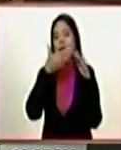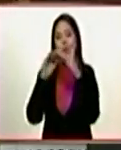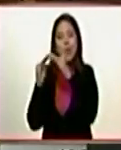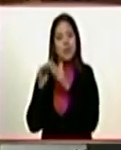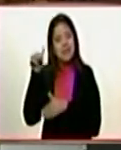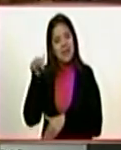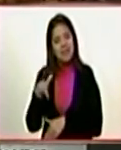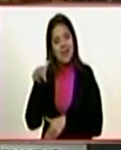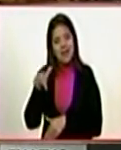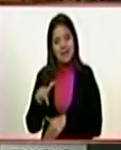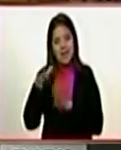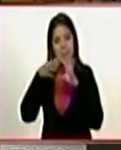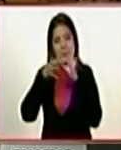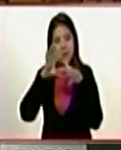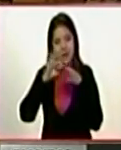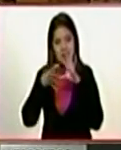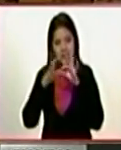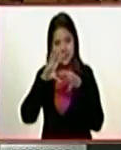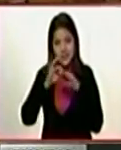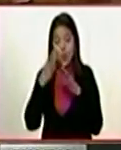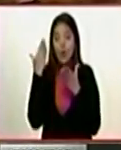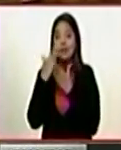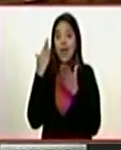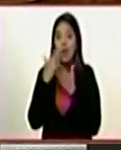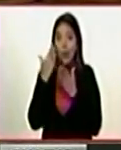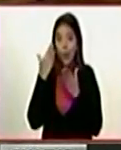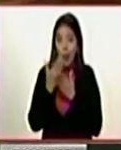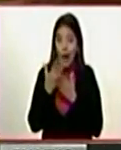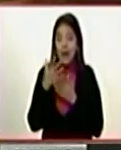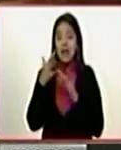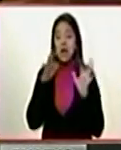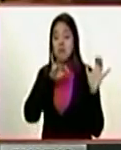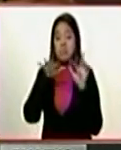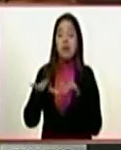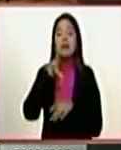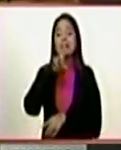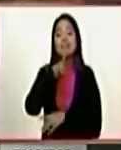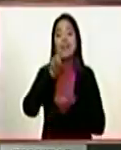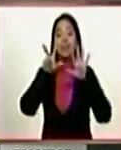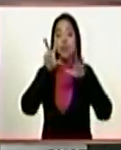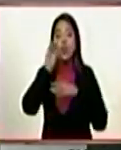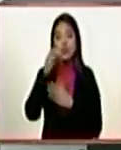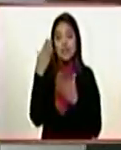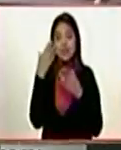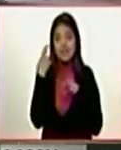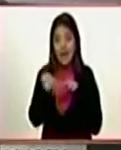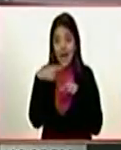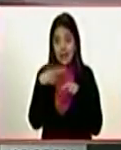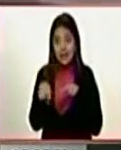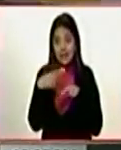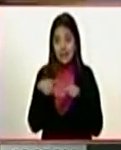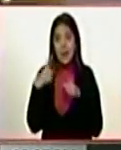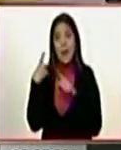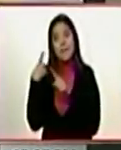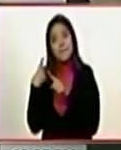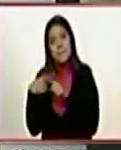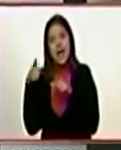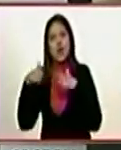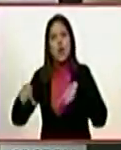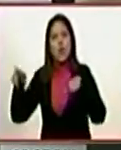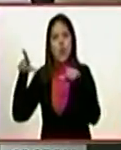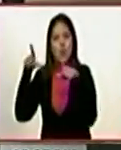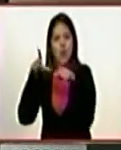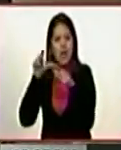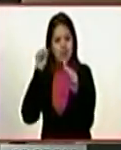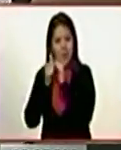Blanco de la cuota 905, una escuela con capacidad para 180 estudiantes, el polideportivo con estructura